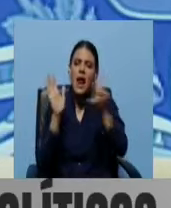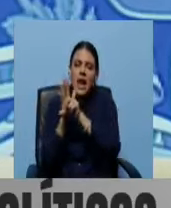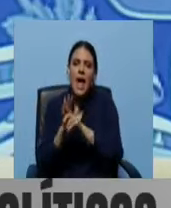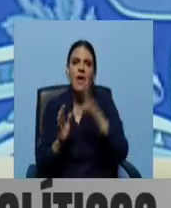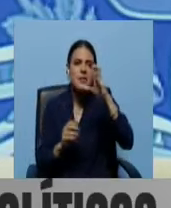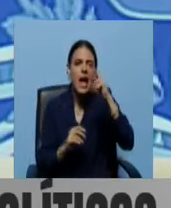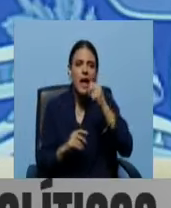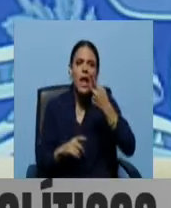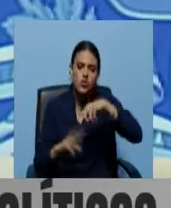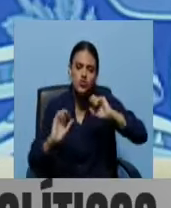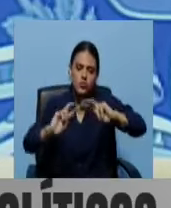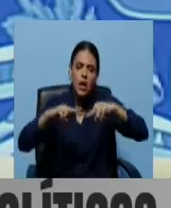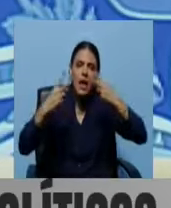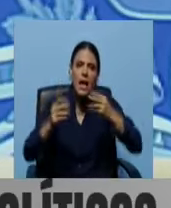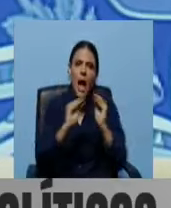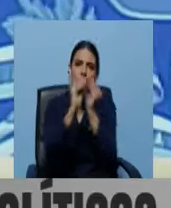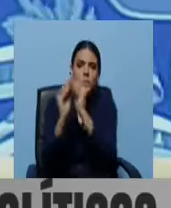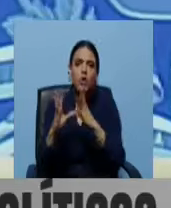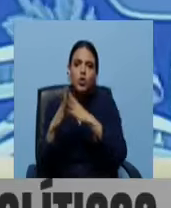electorales.